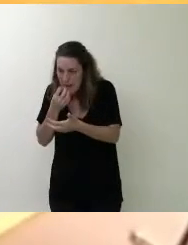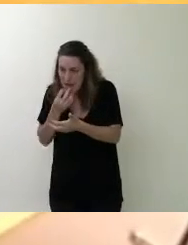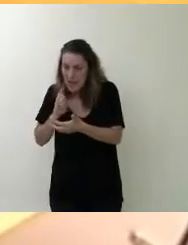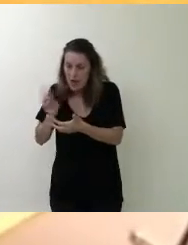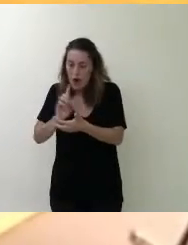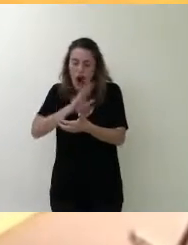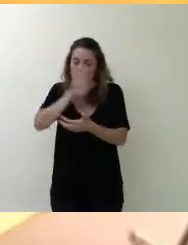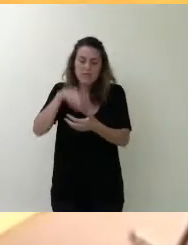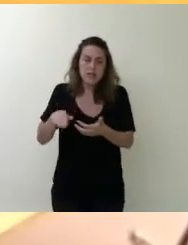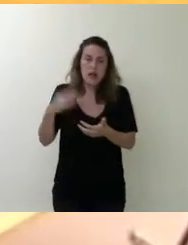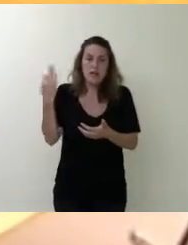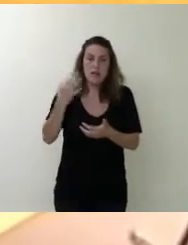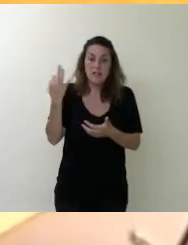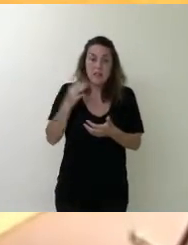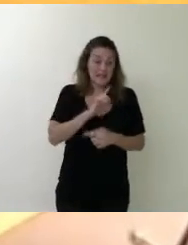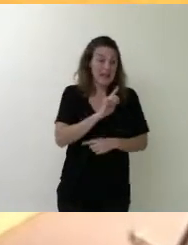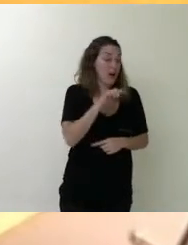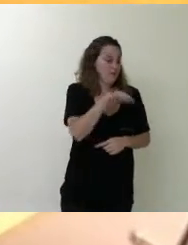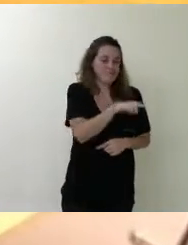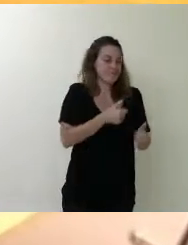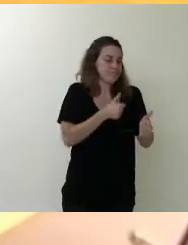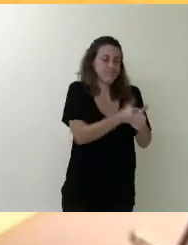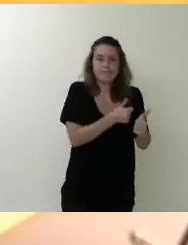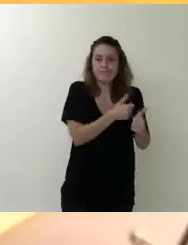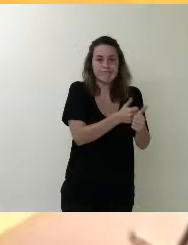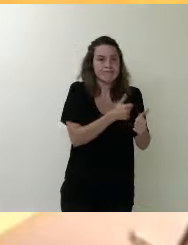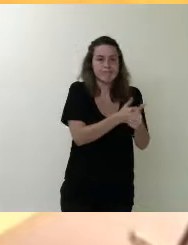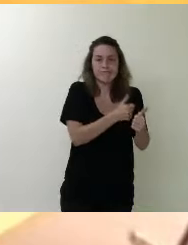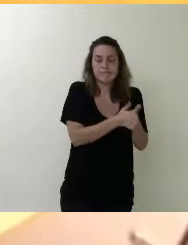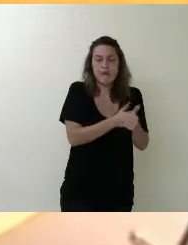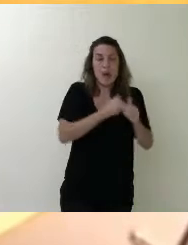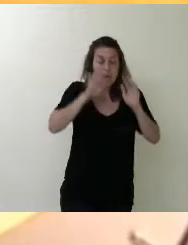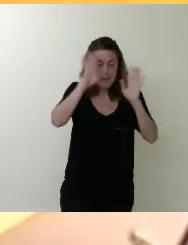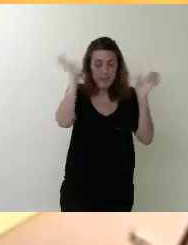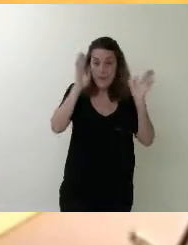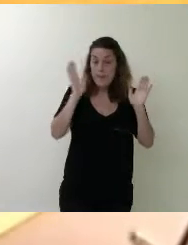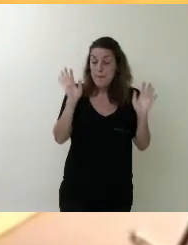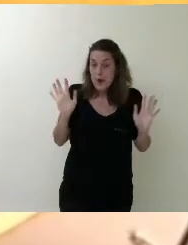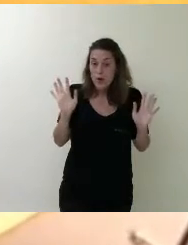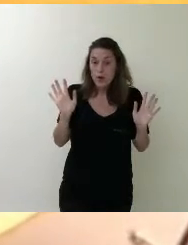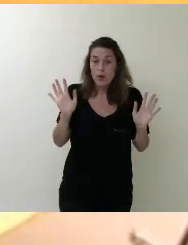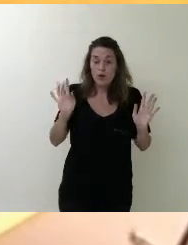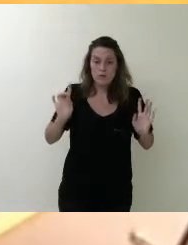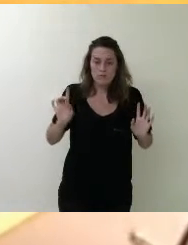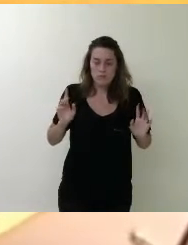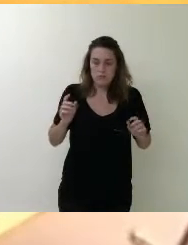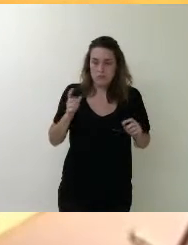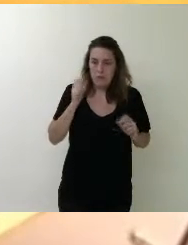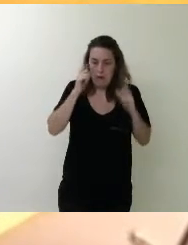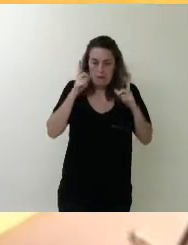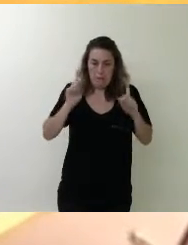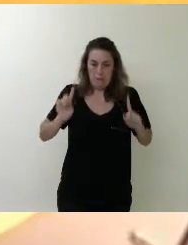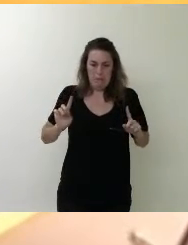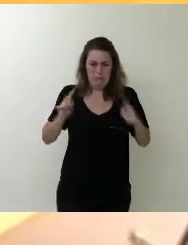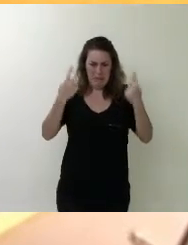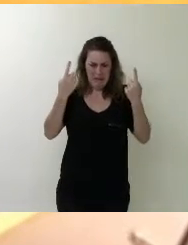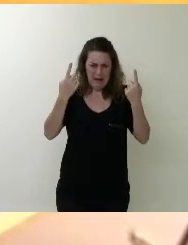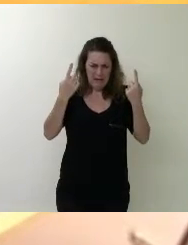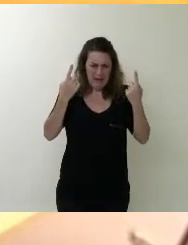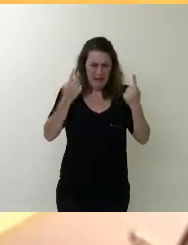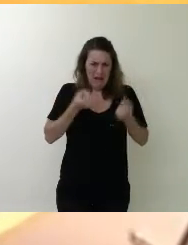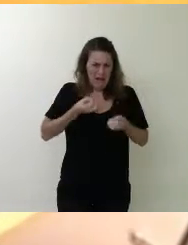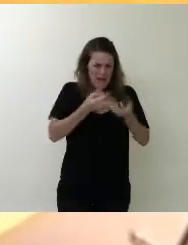expresó en el primer informe, pero es la primera vez que yo veo que en un expediente pues se informe de forma desfavorable